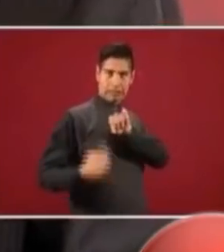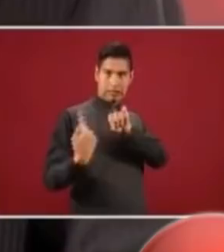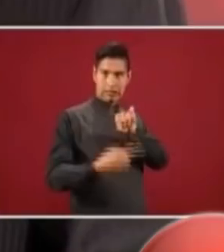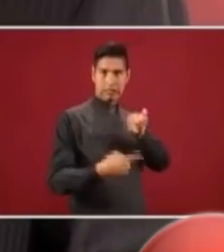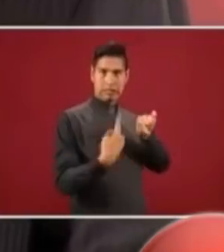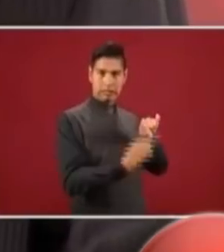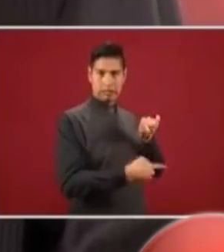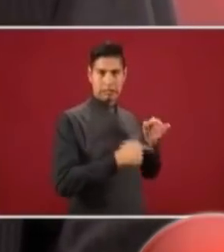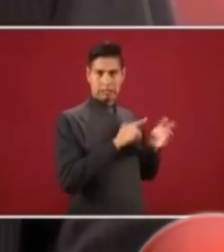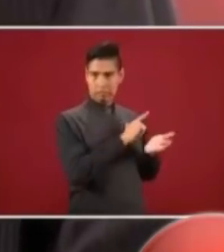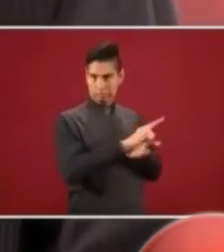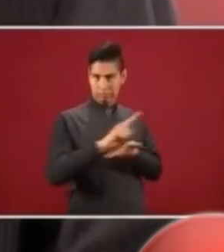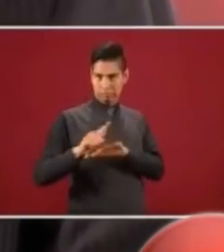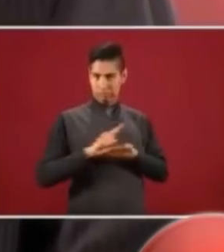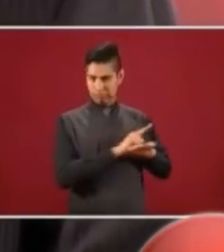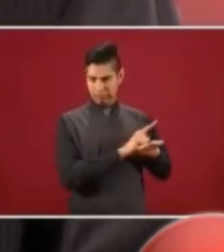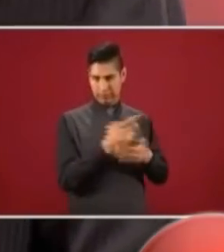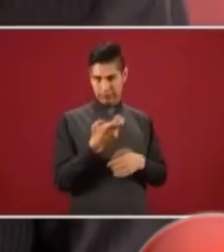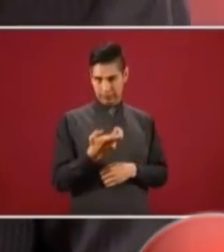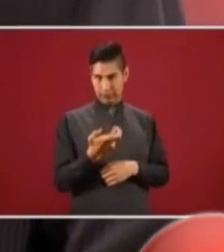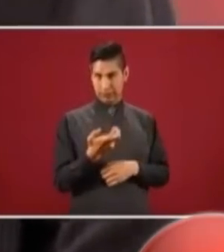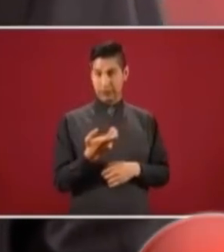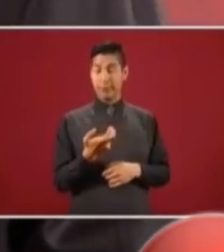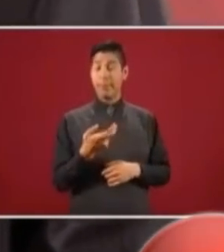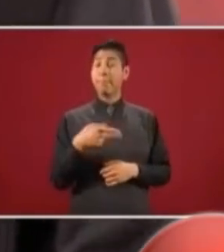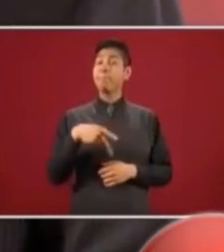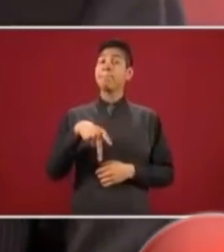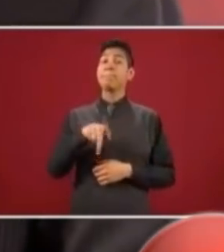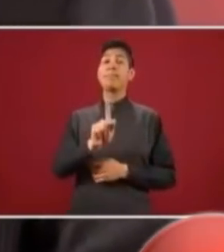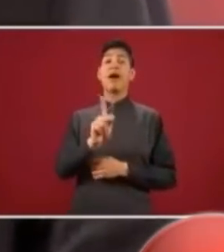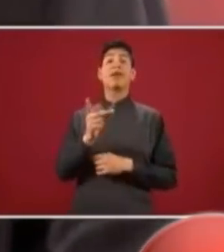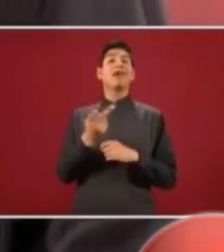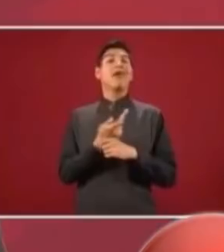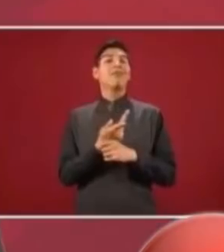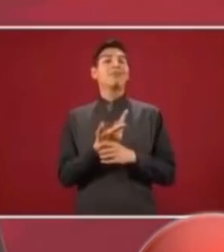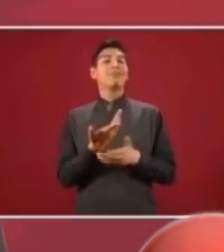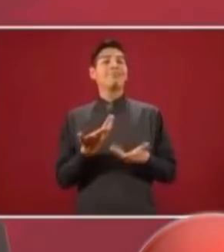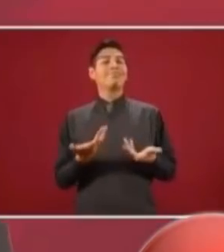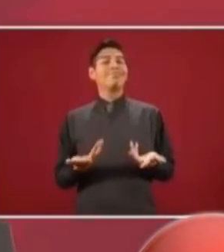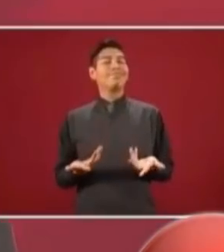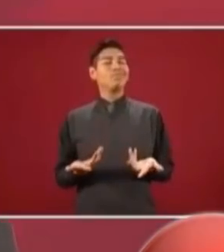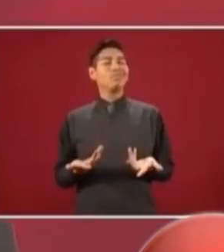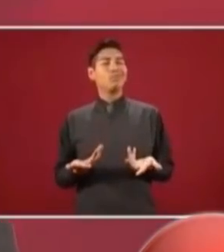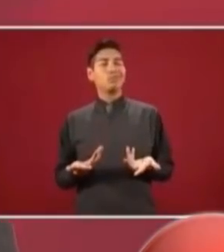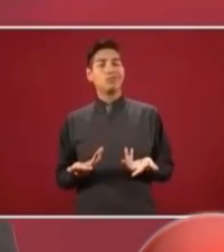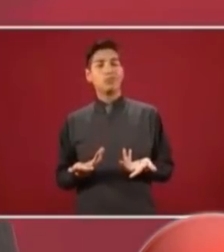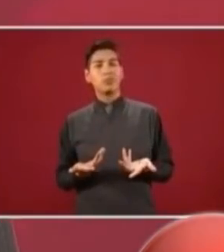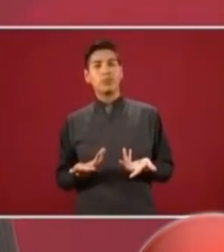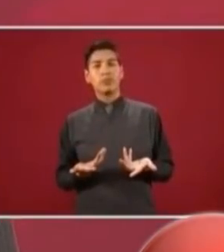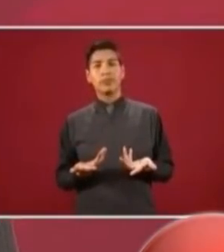organizaciones. Lo que sucede, a lo mejor por eso su